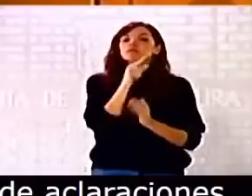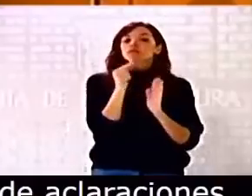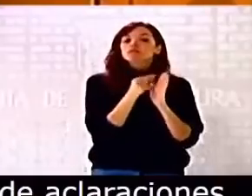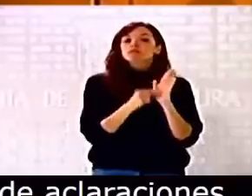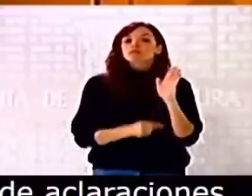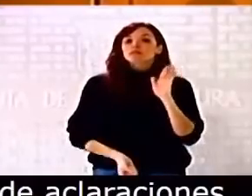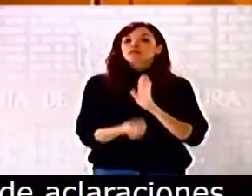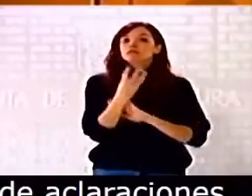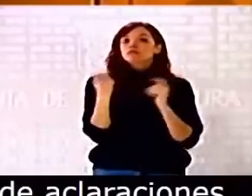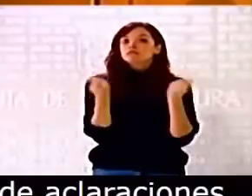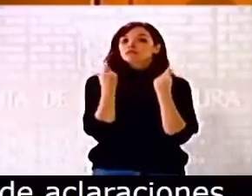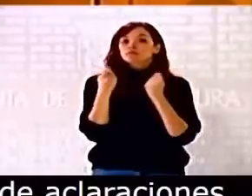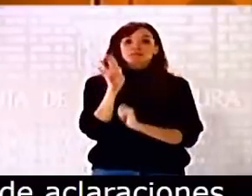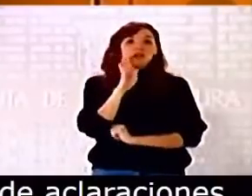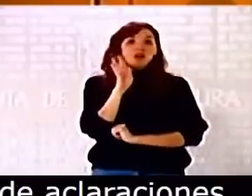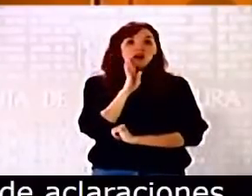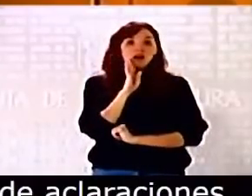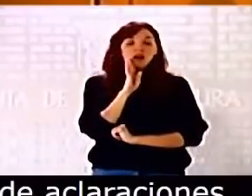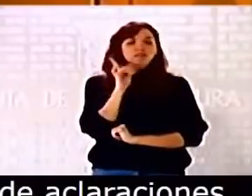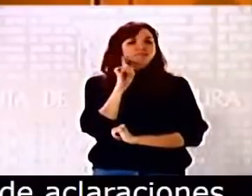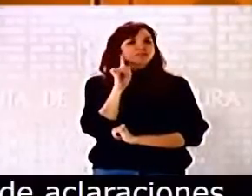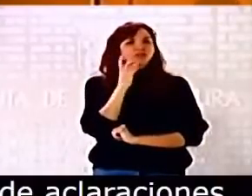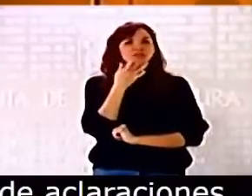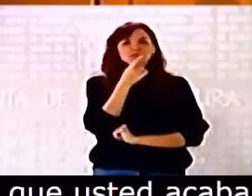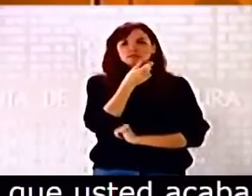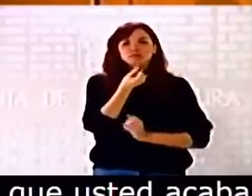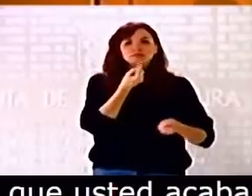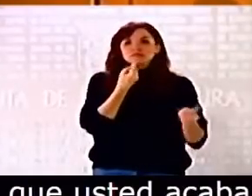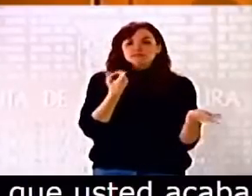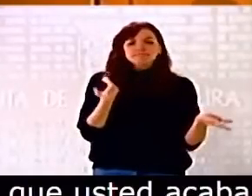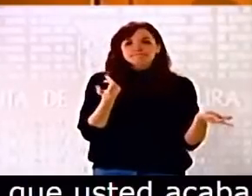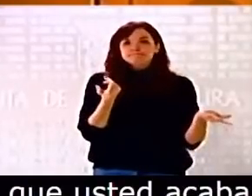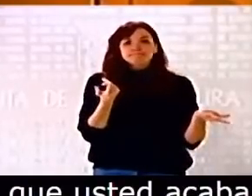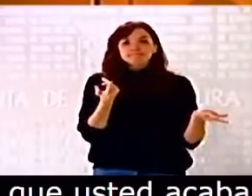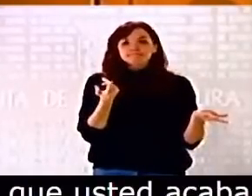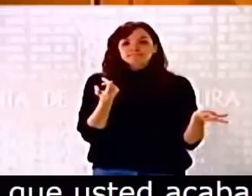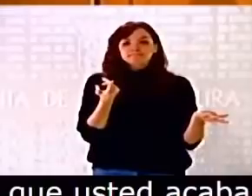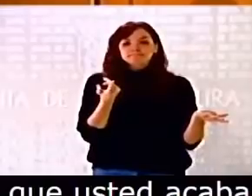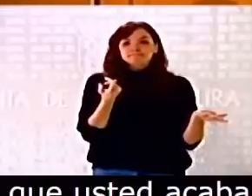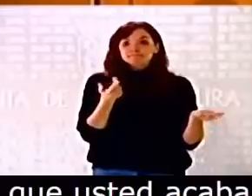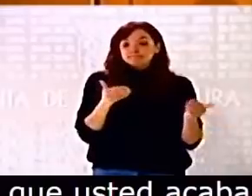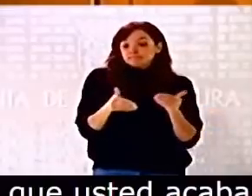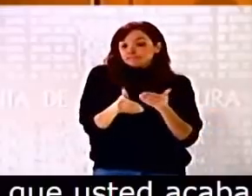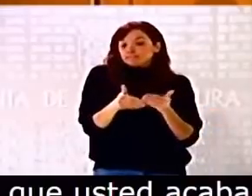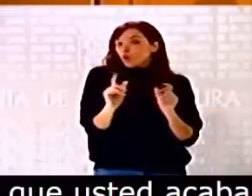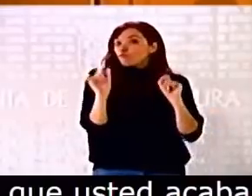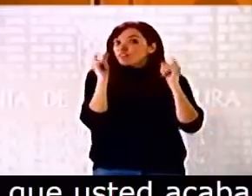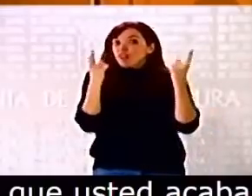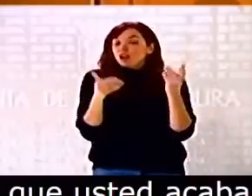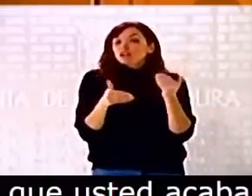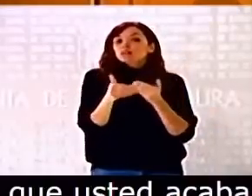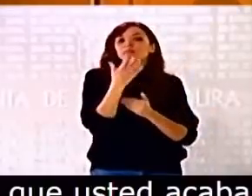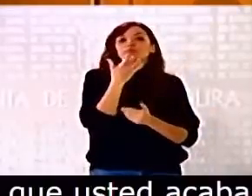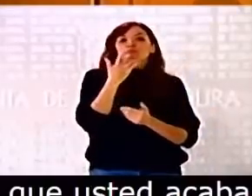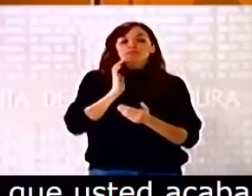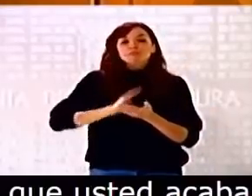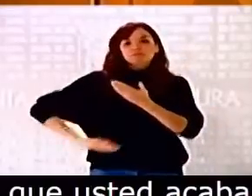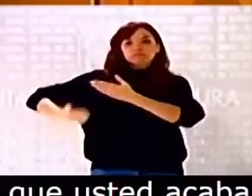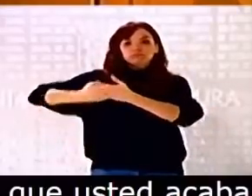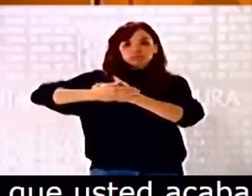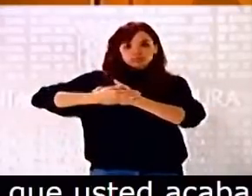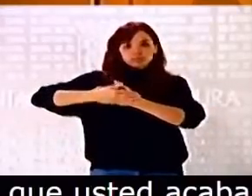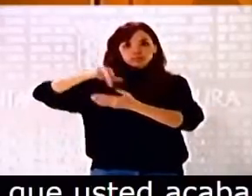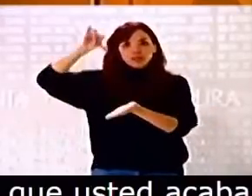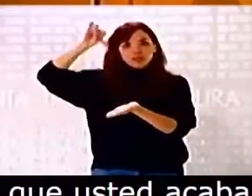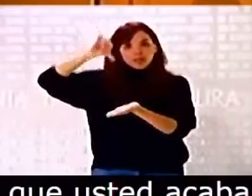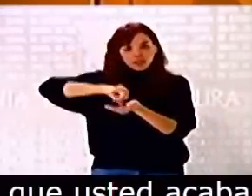de anunciar, no sé si lo ha comentado o me ha distraído, ¿cuándo entran en vigor? Sobre todo el cierre de la actividad no esencial